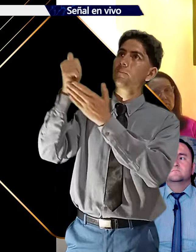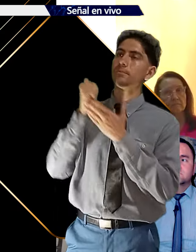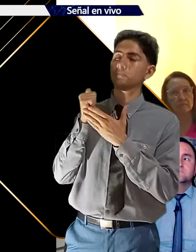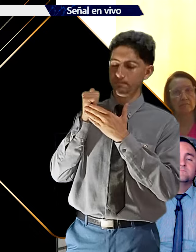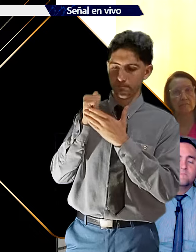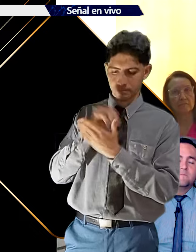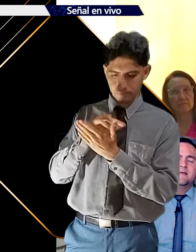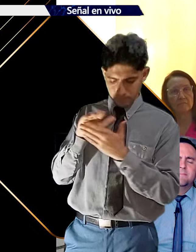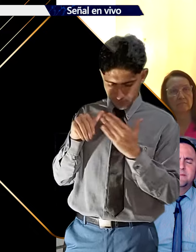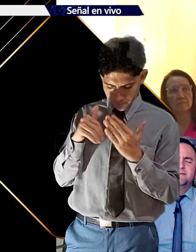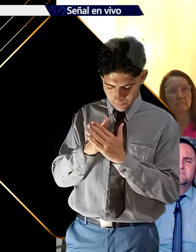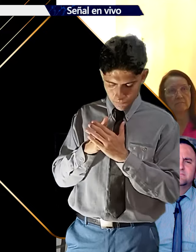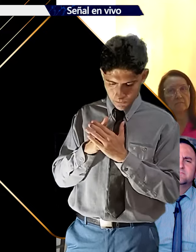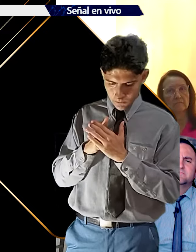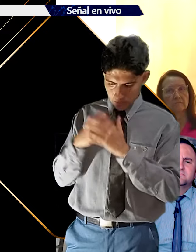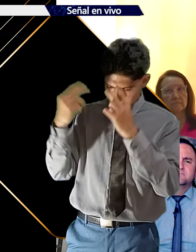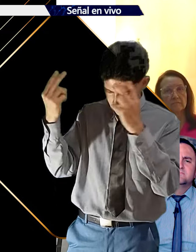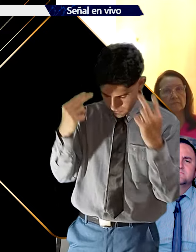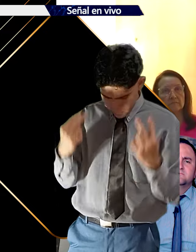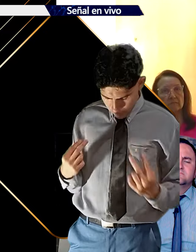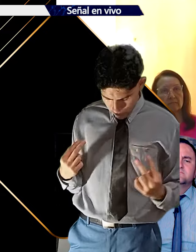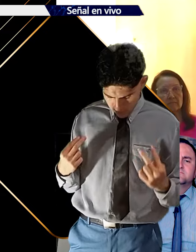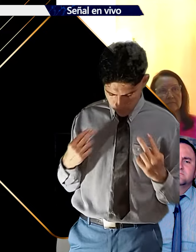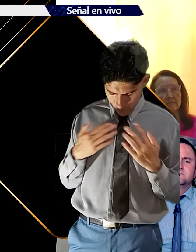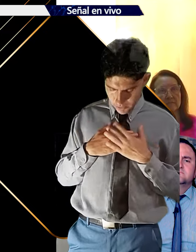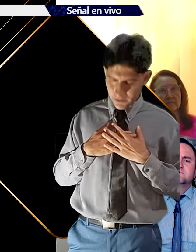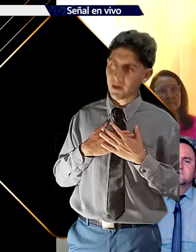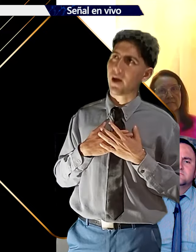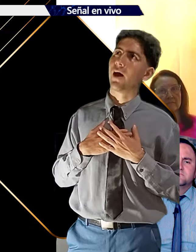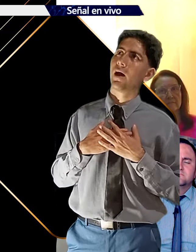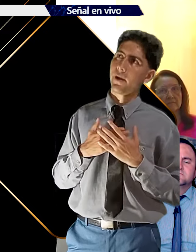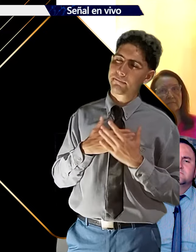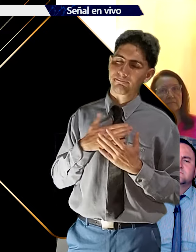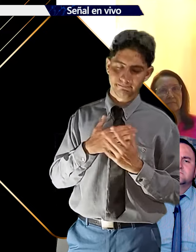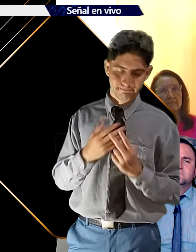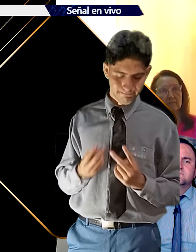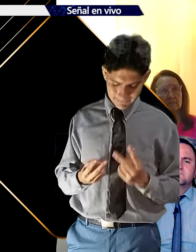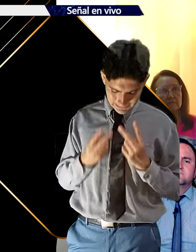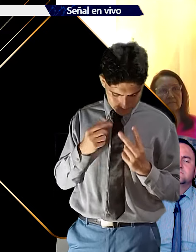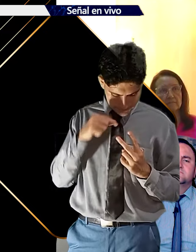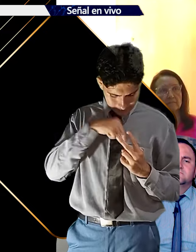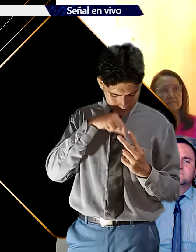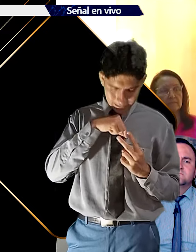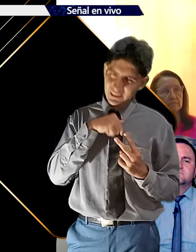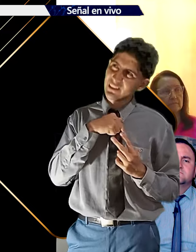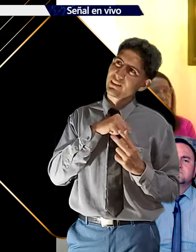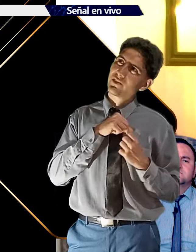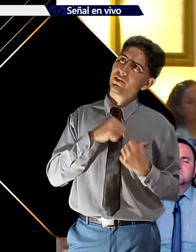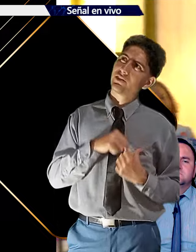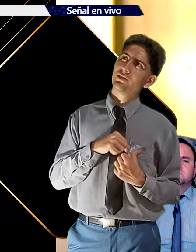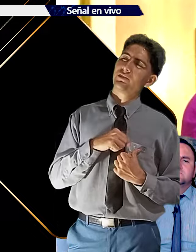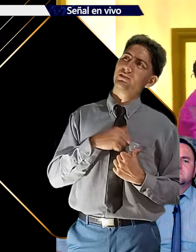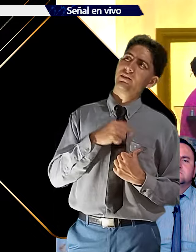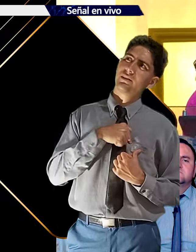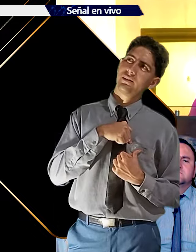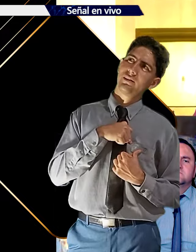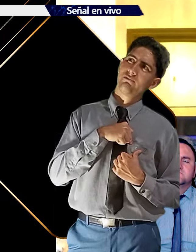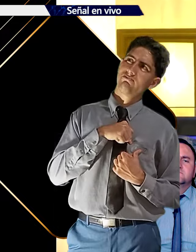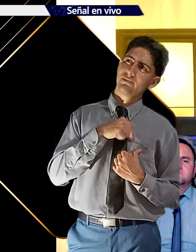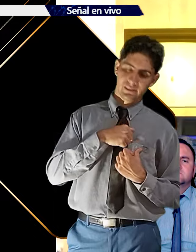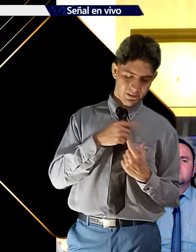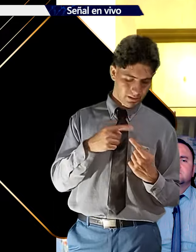Señor, aquí estoy. Y Dios me llevó a través de la oración a revisar el árbol genealógico de donde yo venía, y me di cuenta que habían cositas. Y dije, ya, es